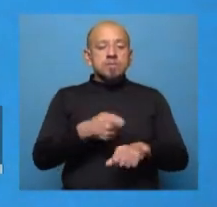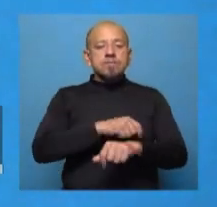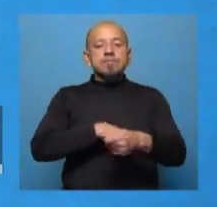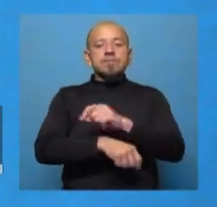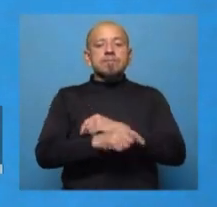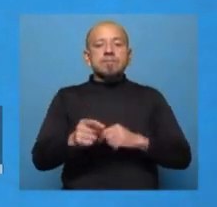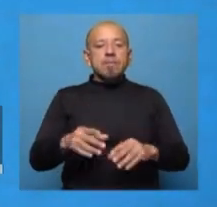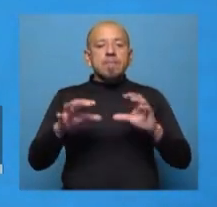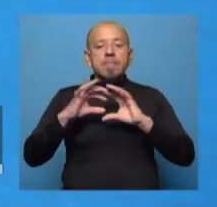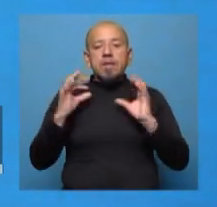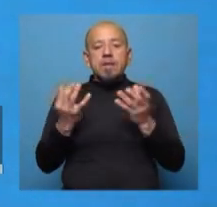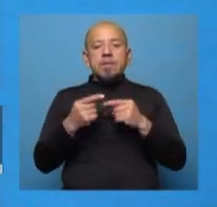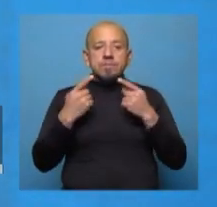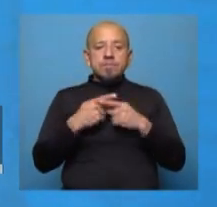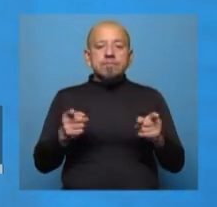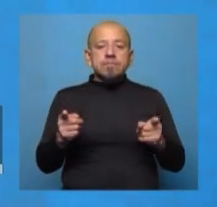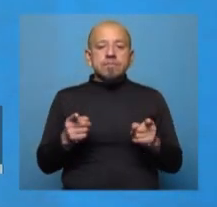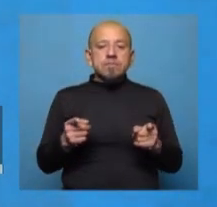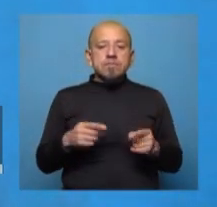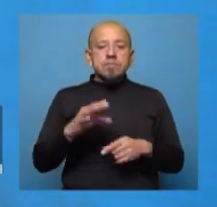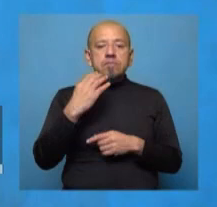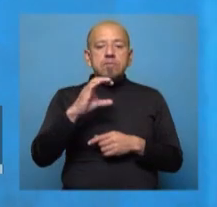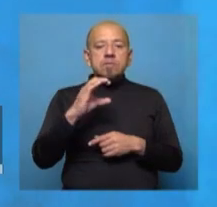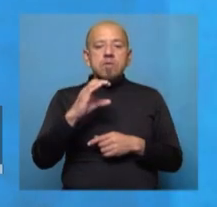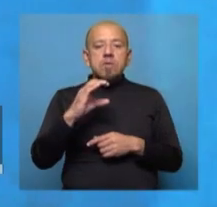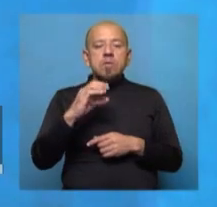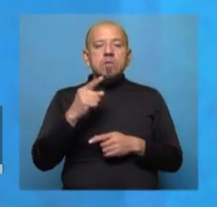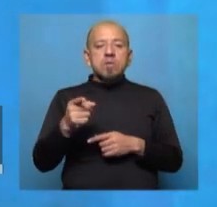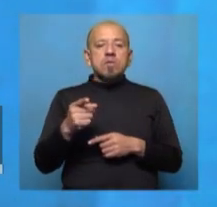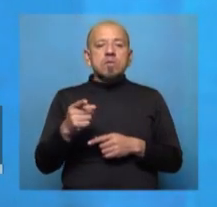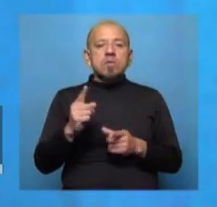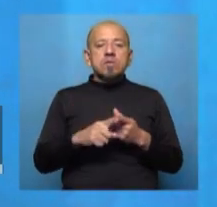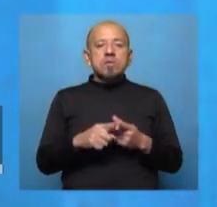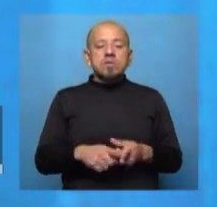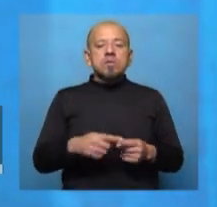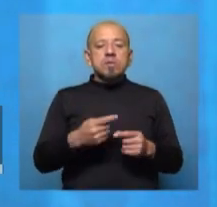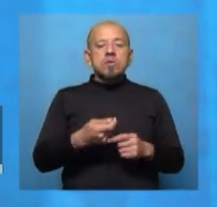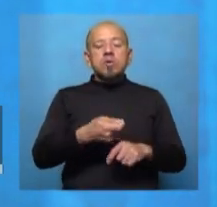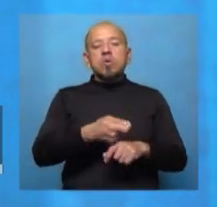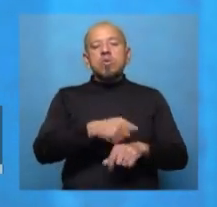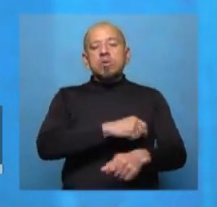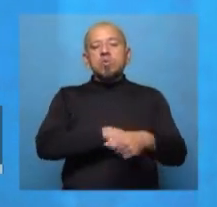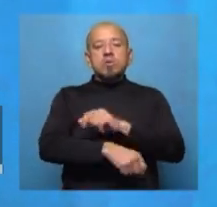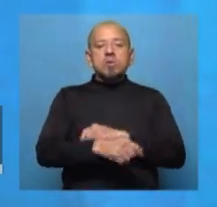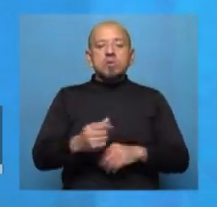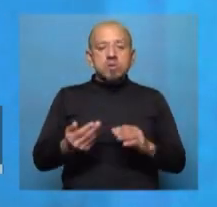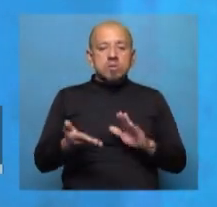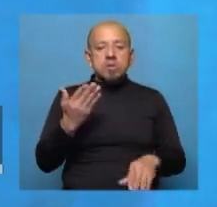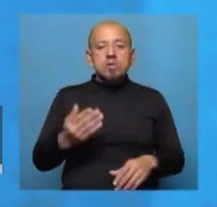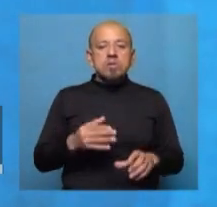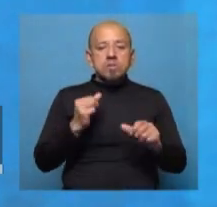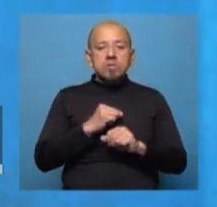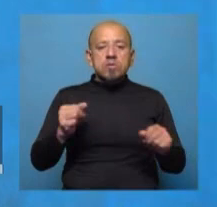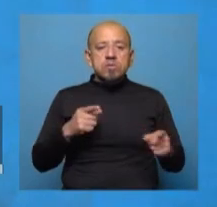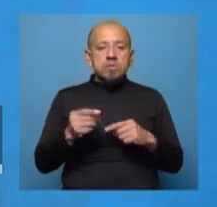para un mundial diferente con mayor cantidad de Clubes que exigía eh un esfuerzo superior al que podíamos